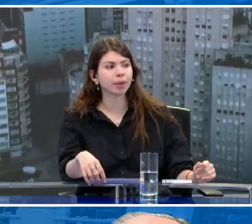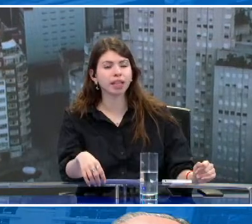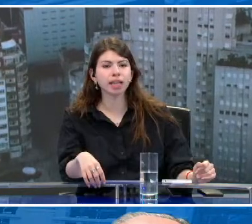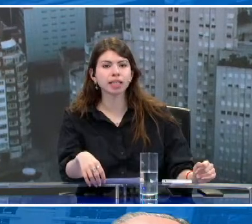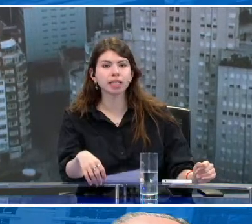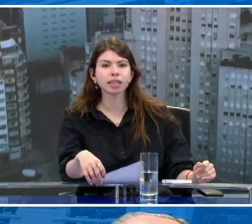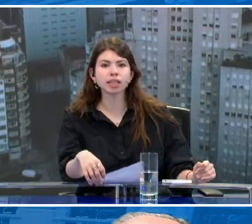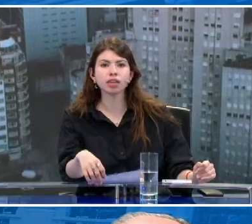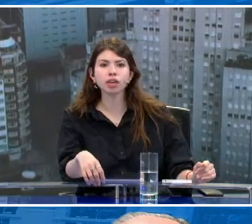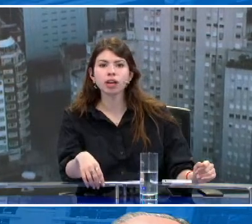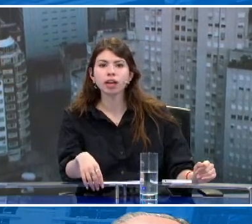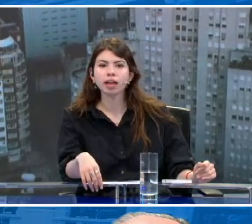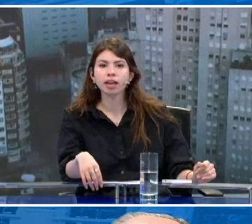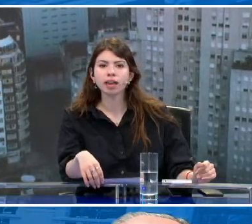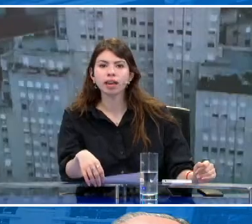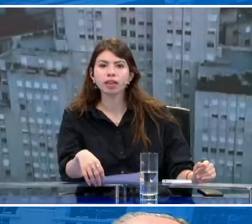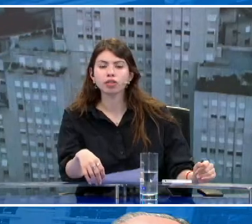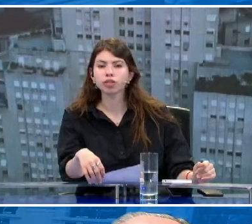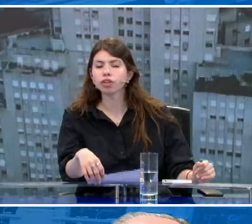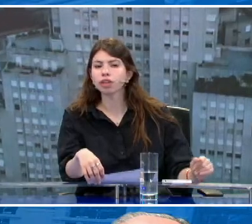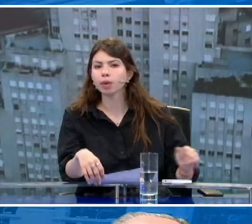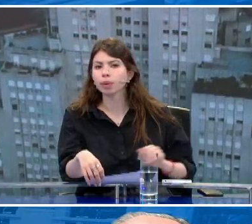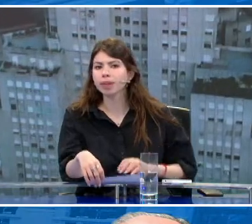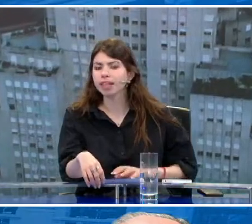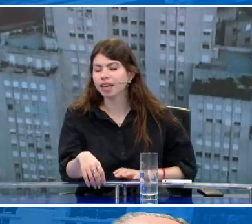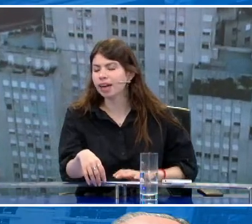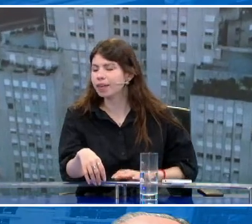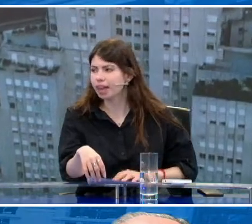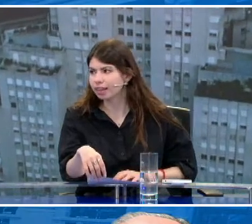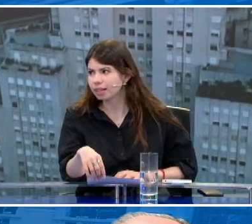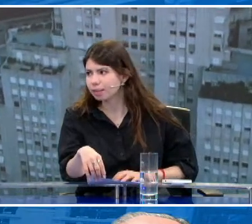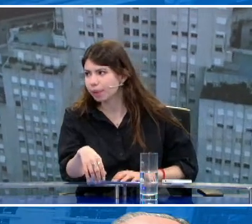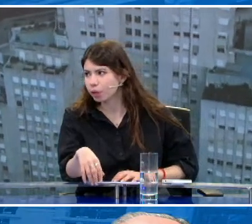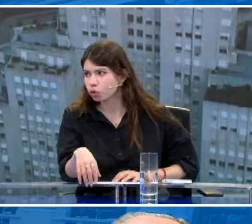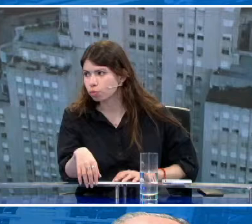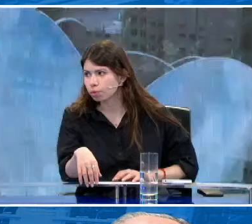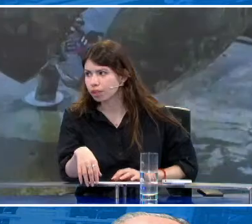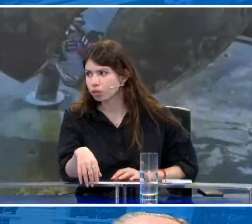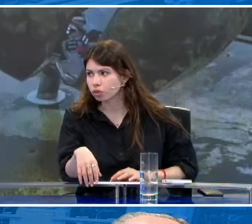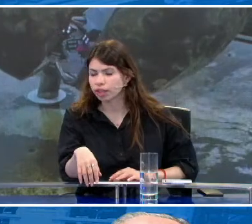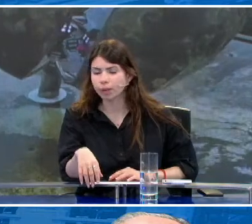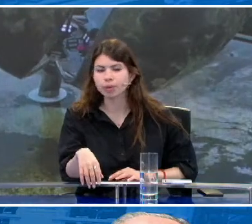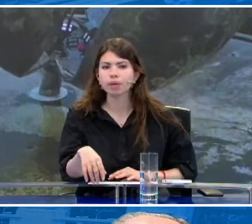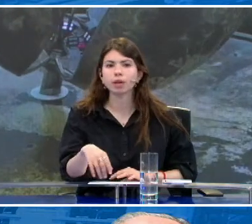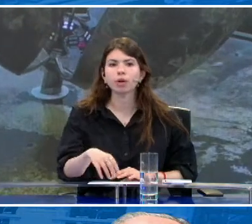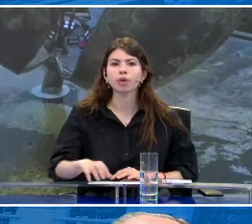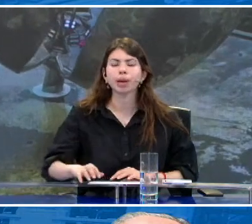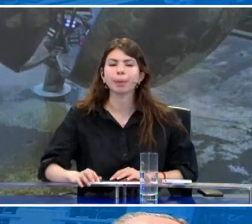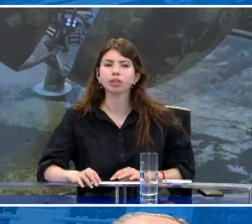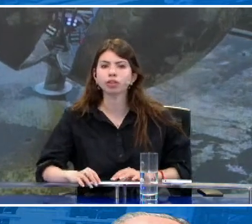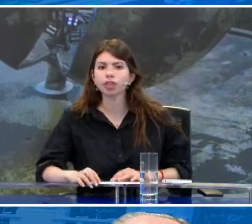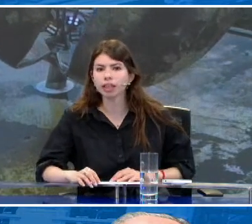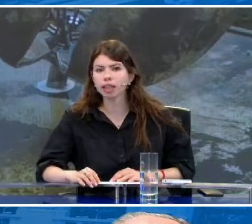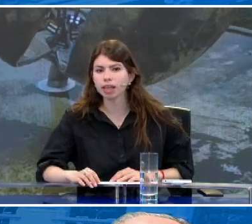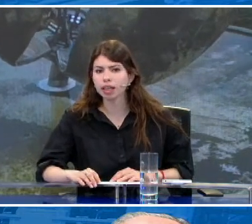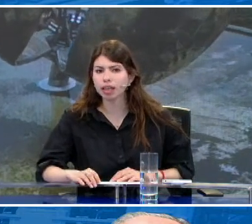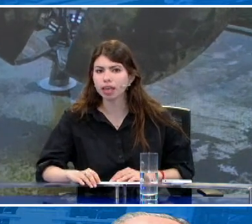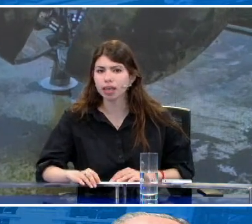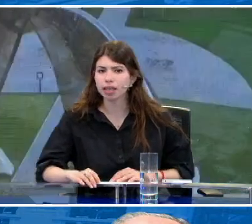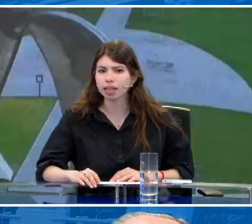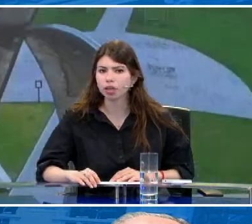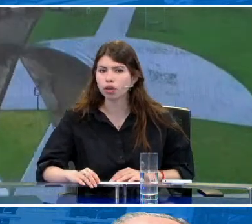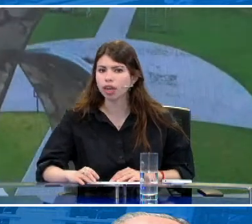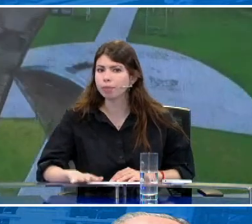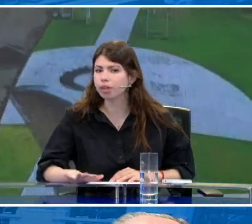jefe de gabinete en ese sentido. Yo creo que igualmente él había anticipado en su momento esto que estamos hablando ahora, Pato, de